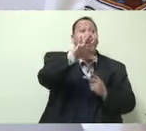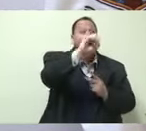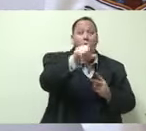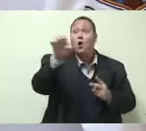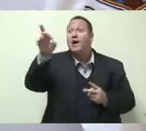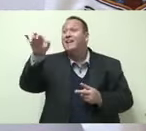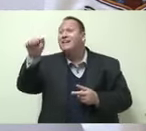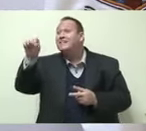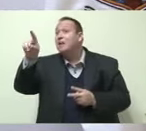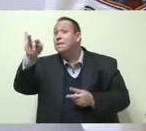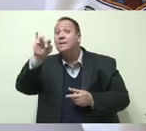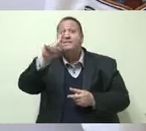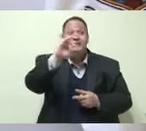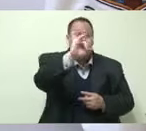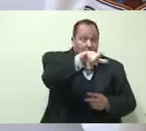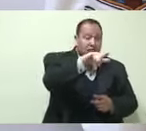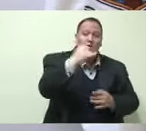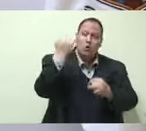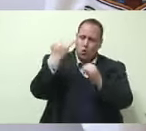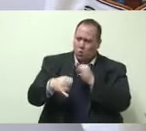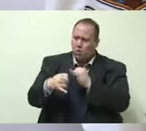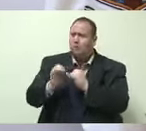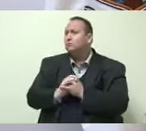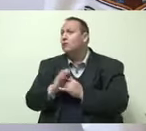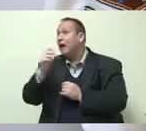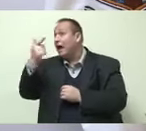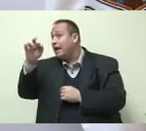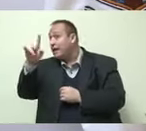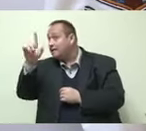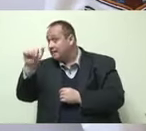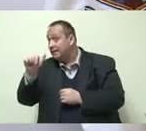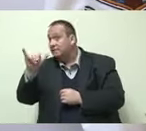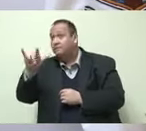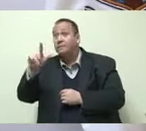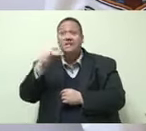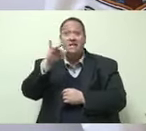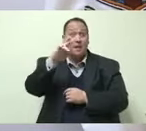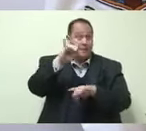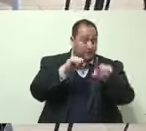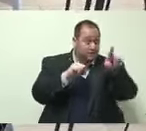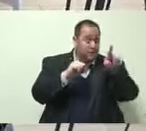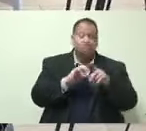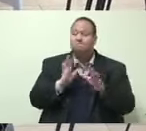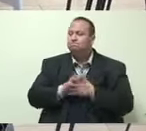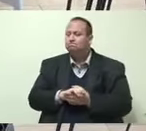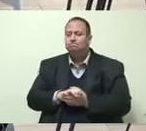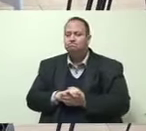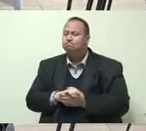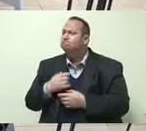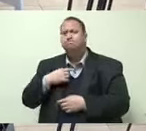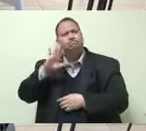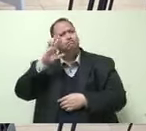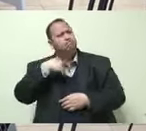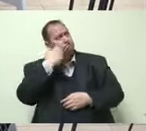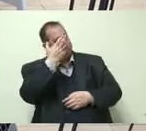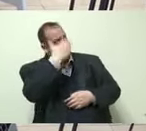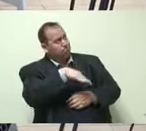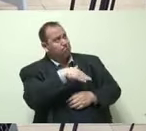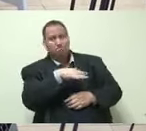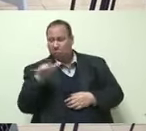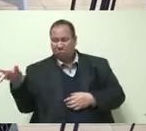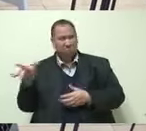Eras, Mitzi. Y concluimos nada más. Galarza y Yepis, listo, gracias. Sí, nada más me gustaría saber si van a recibir